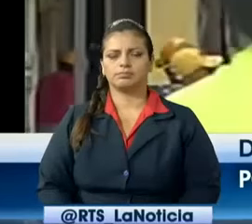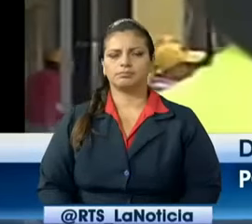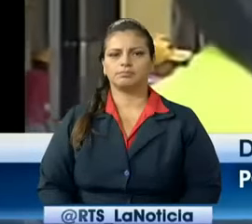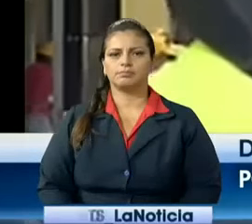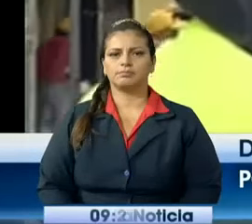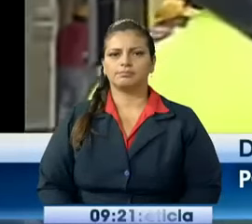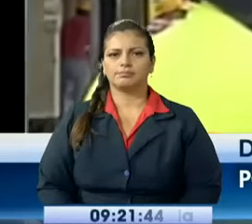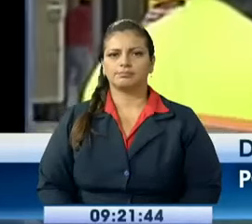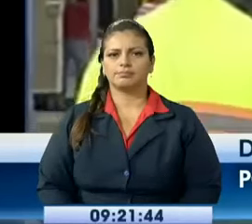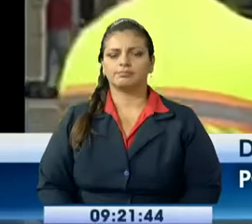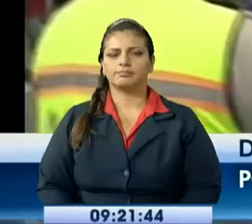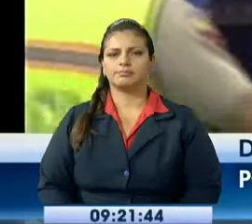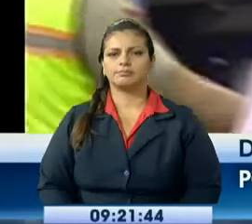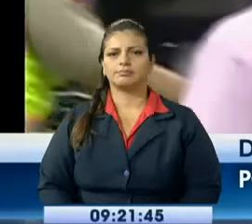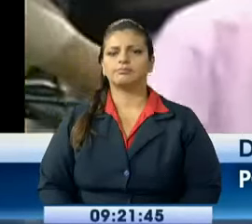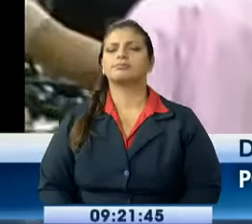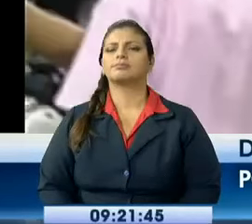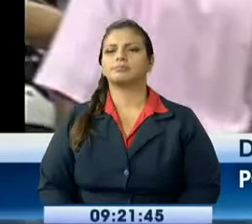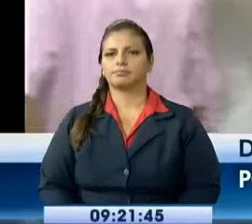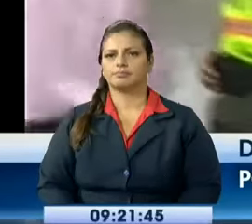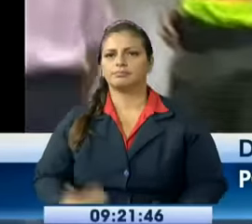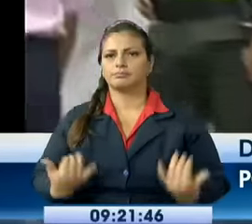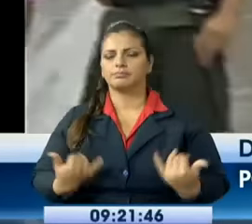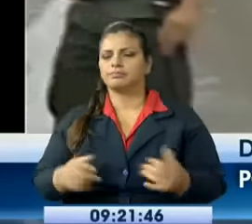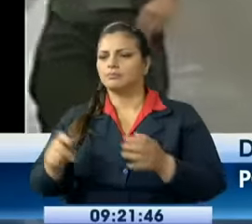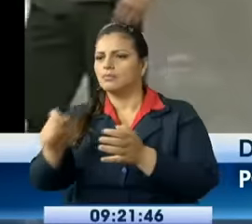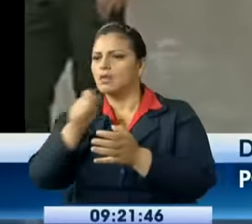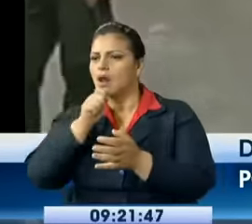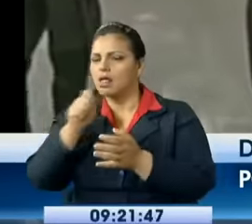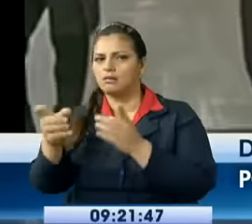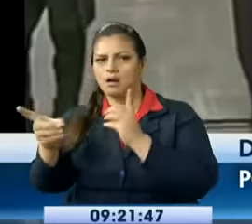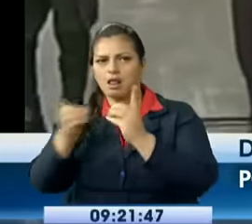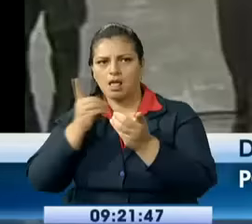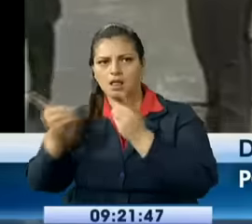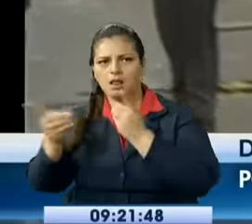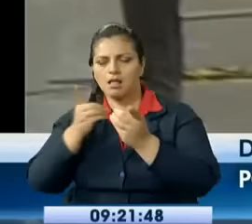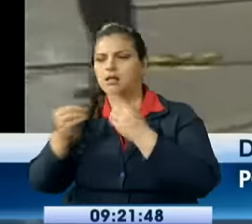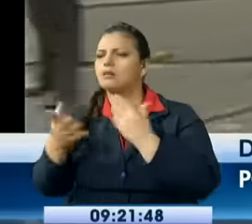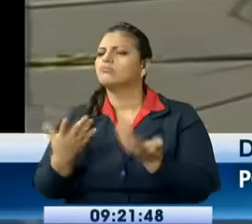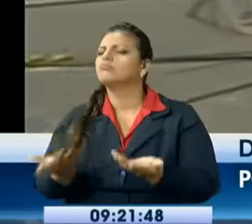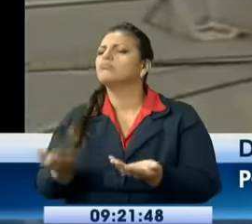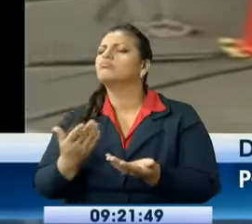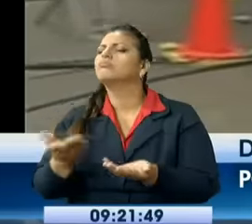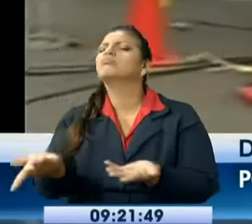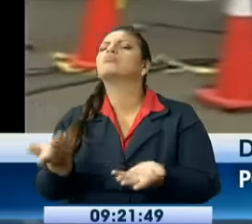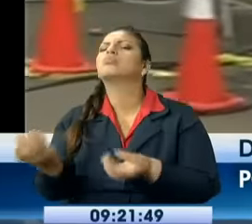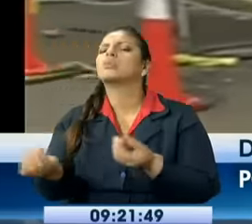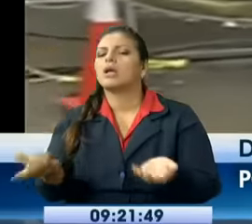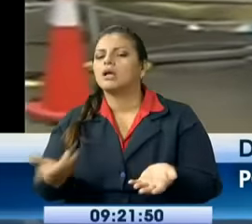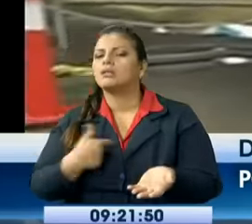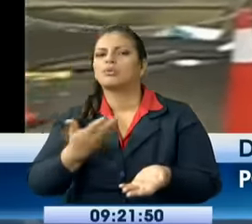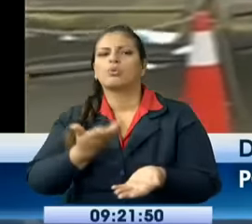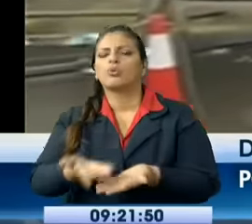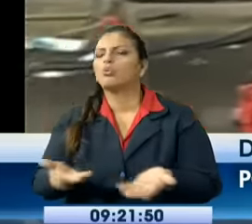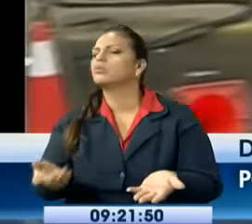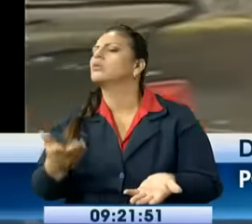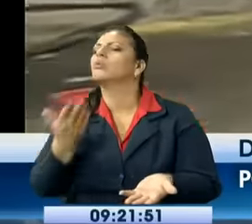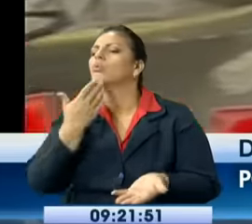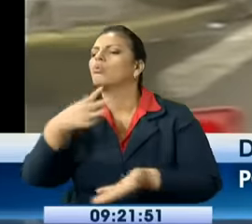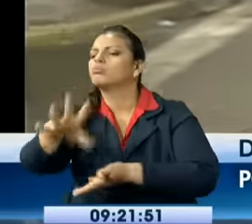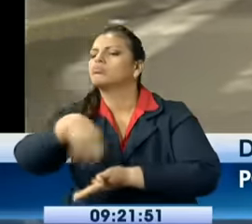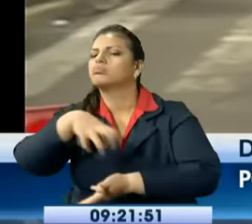a tratar de dialogar un poco con quienes se encuentran en esta zona, tratando de retirar lo poco que les queda, las cosas